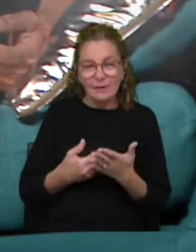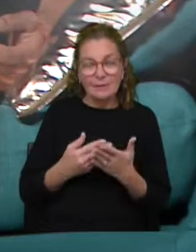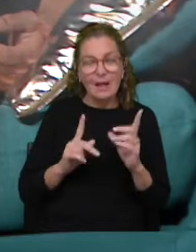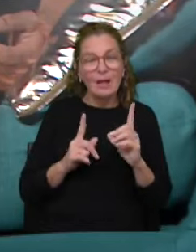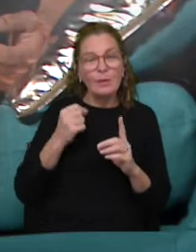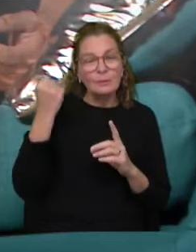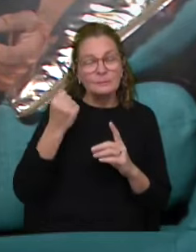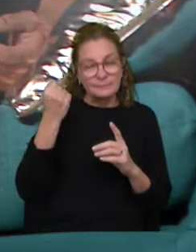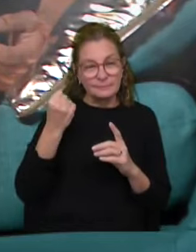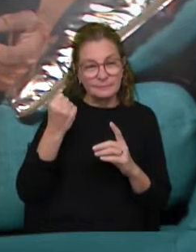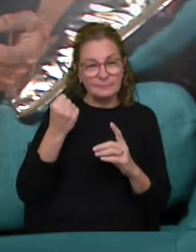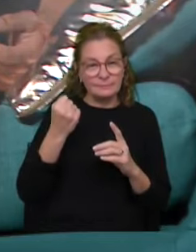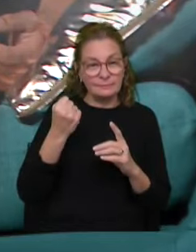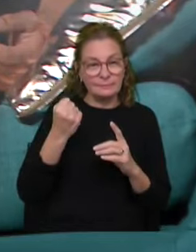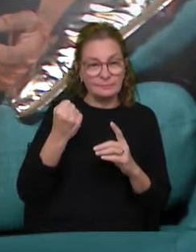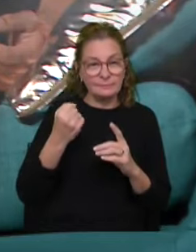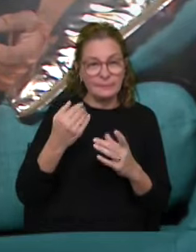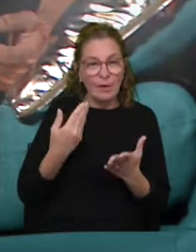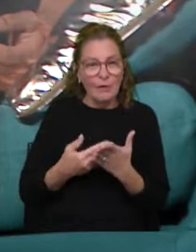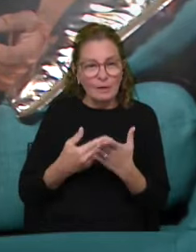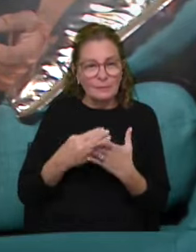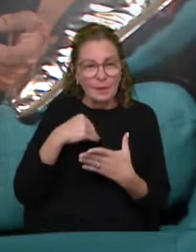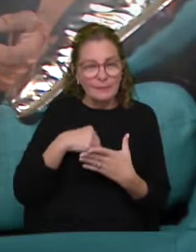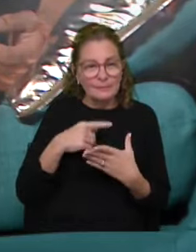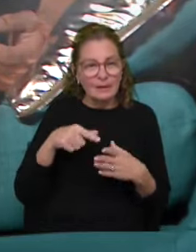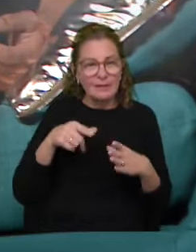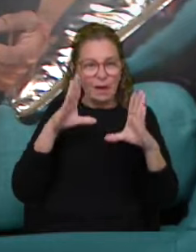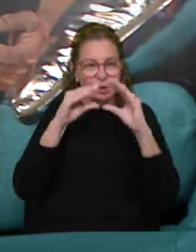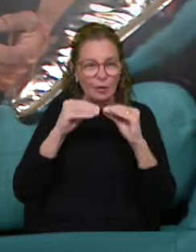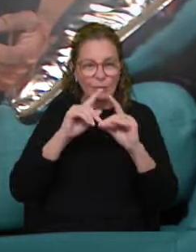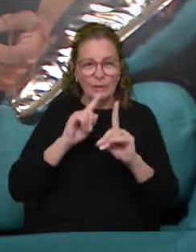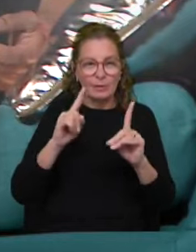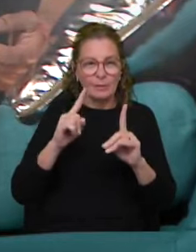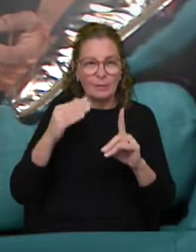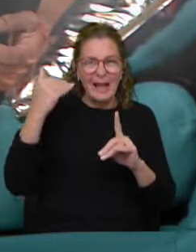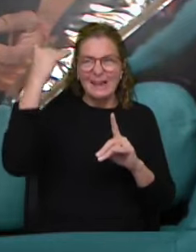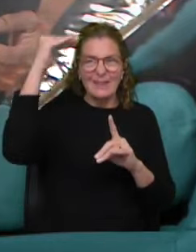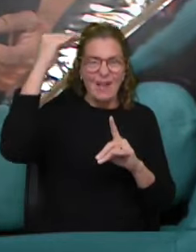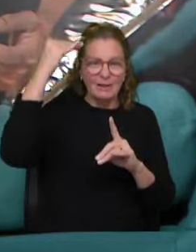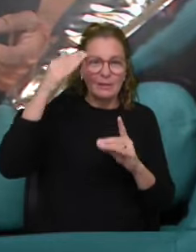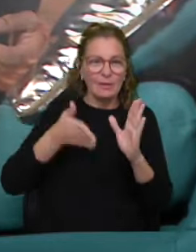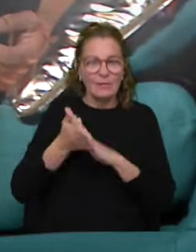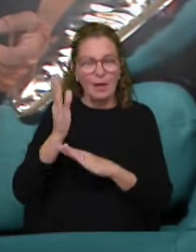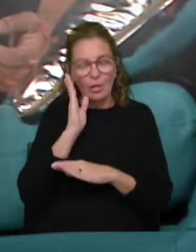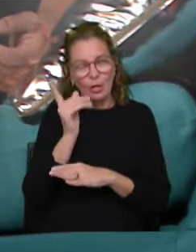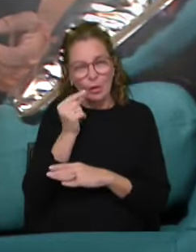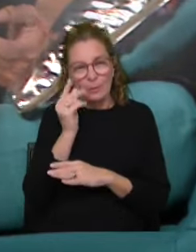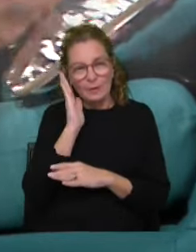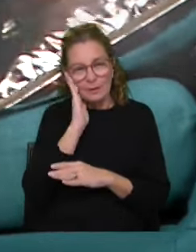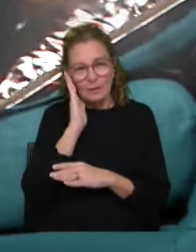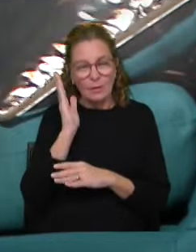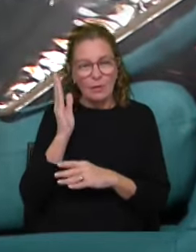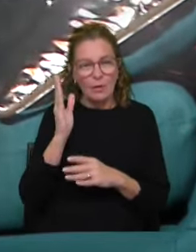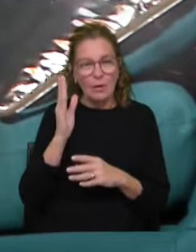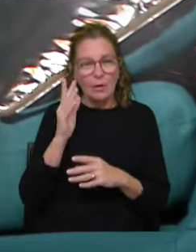importante. Después de algo importante, sí, hay un vacío. No esa noche no, es una arriba hasta que te vas a dormir. No es el último acorde